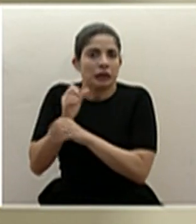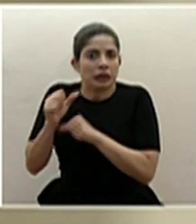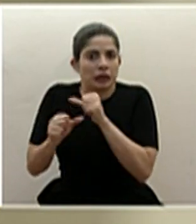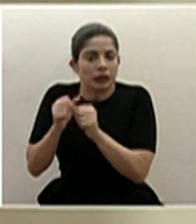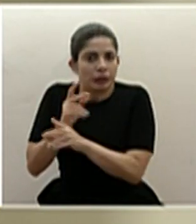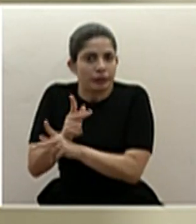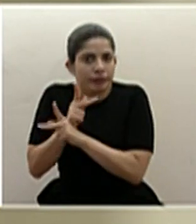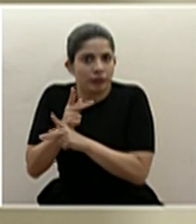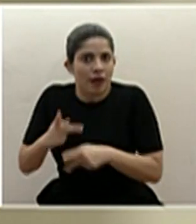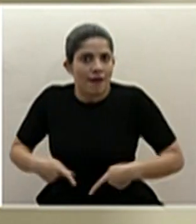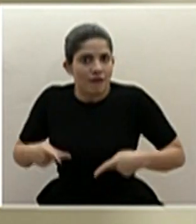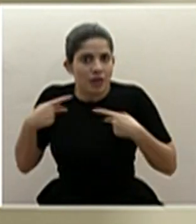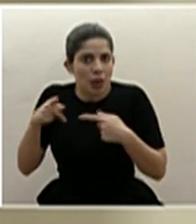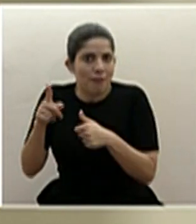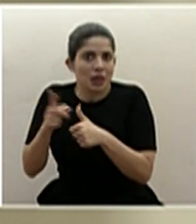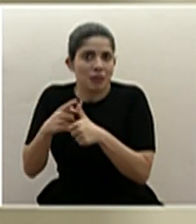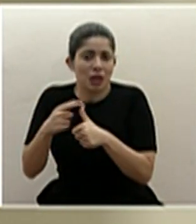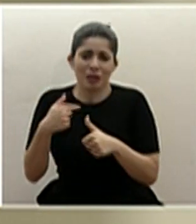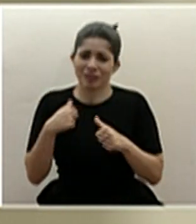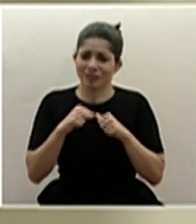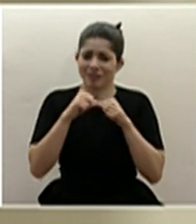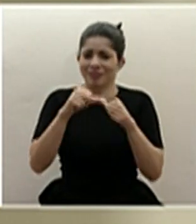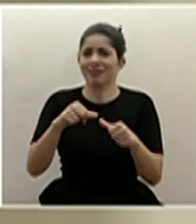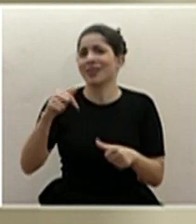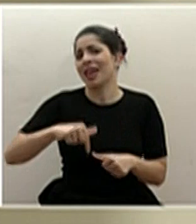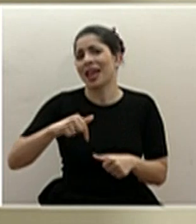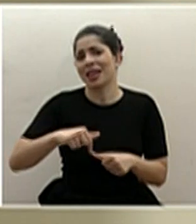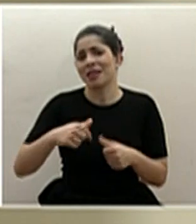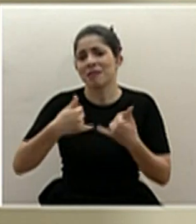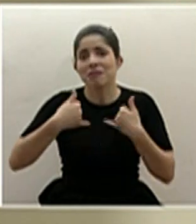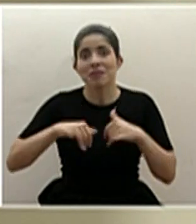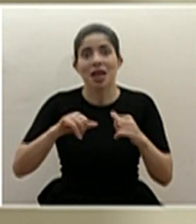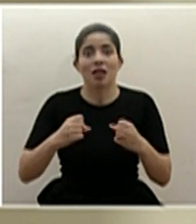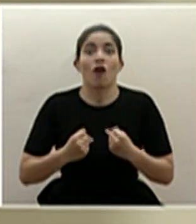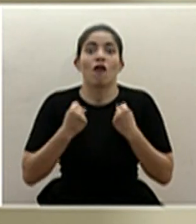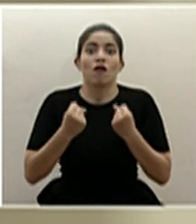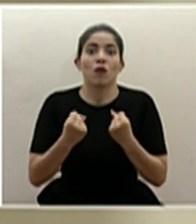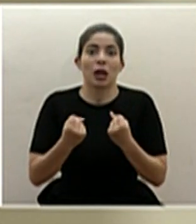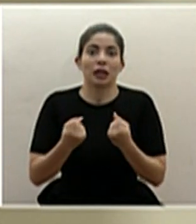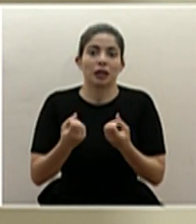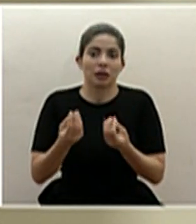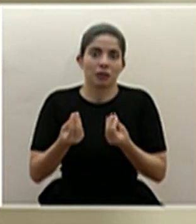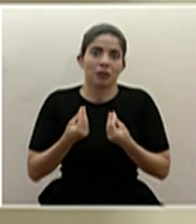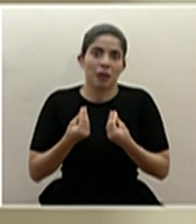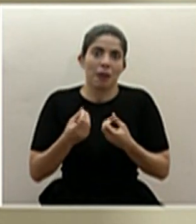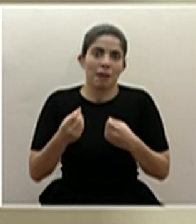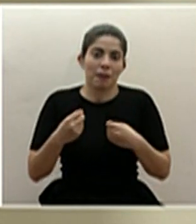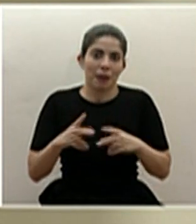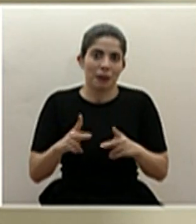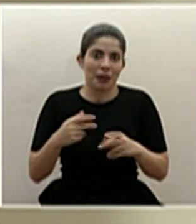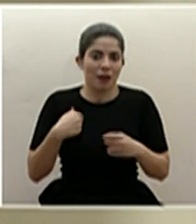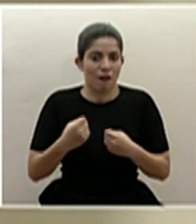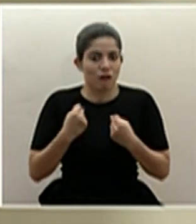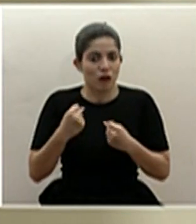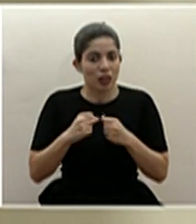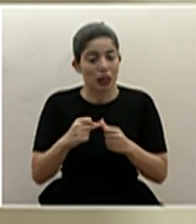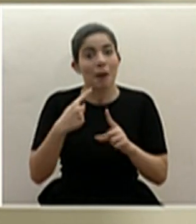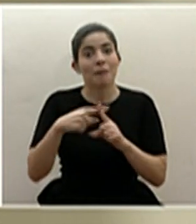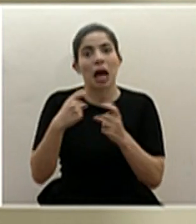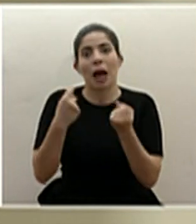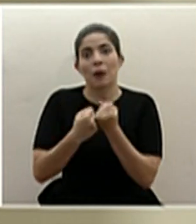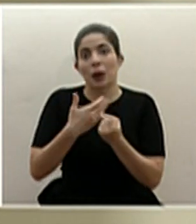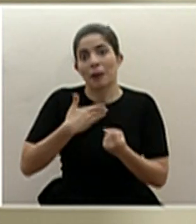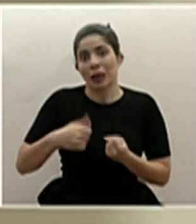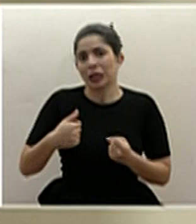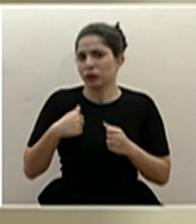él. Así que yo seguiré aquí, pues, mientras las fuerzas, claro, que me lo permitan, y obviamente mientras también cuente con el apoyo del